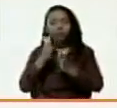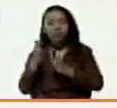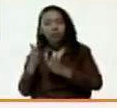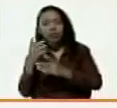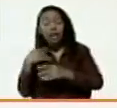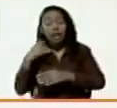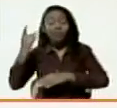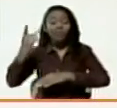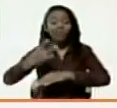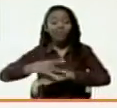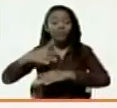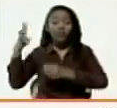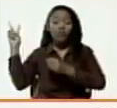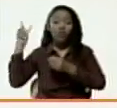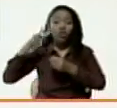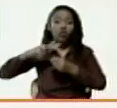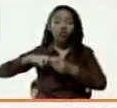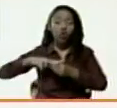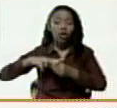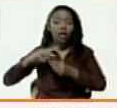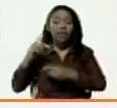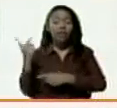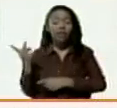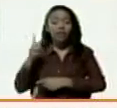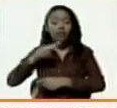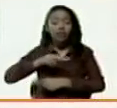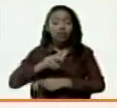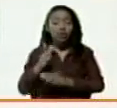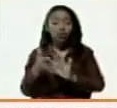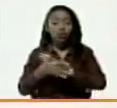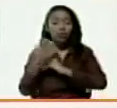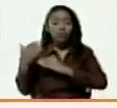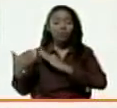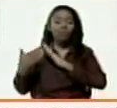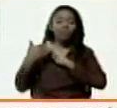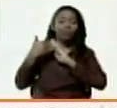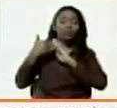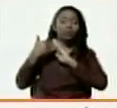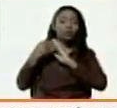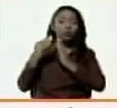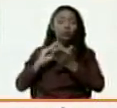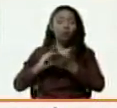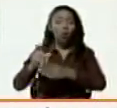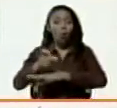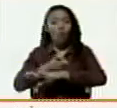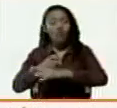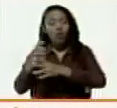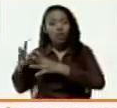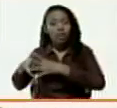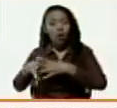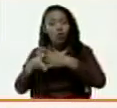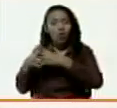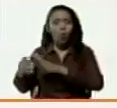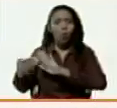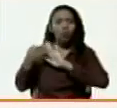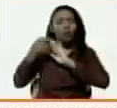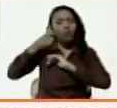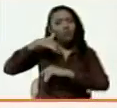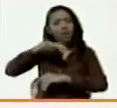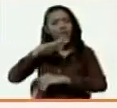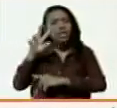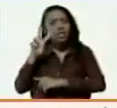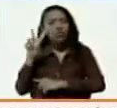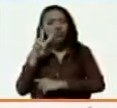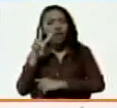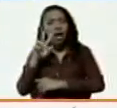las graves violaciones delitos de lesa humanidad cometidos por el gobierno de los eeuu contra el pueblo venezolano